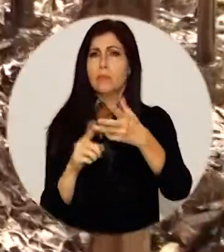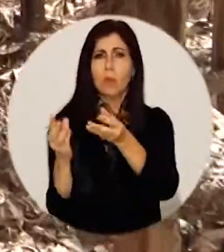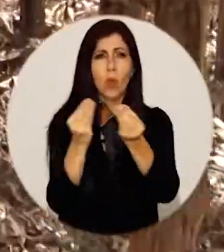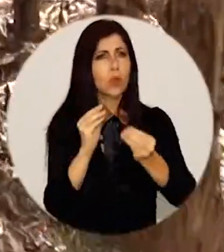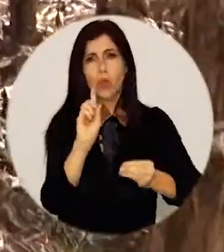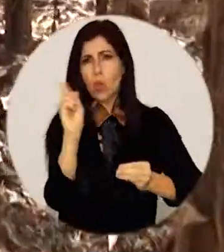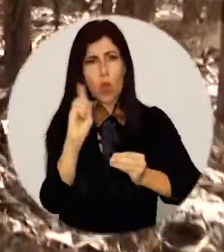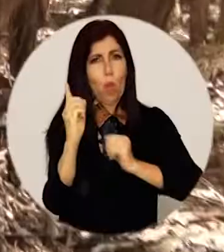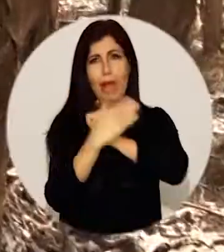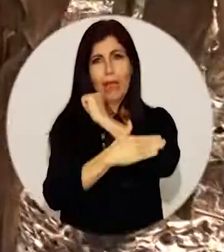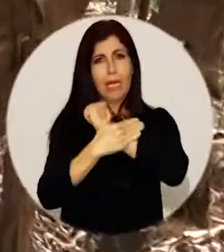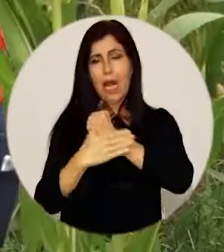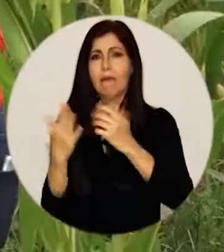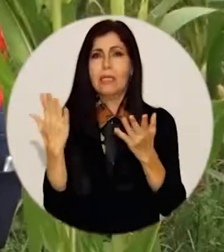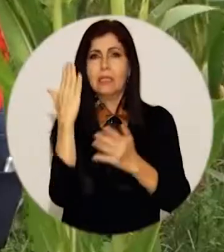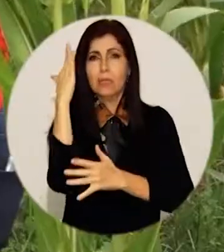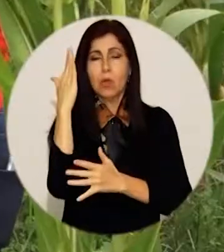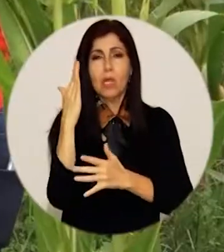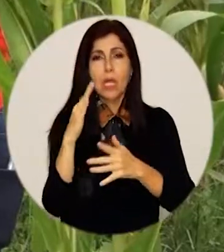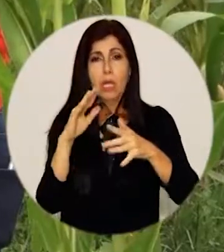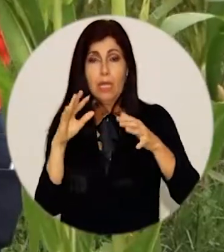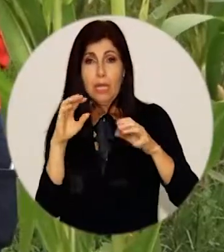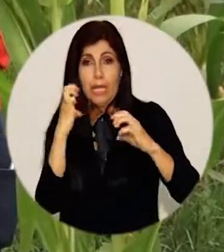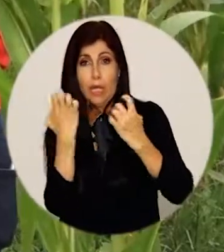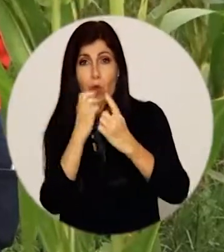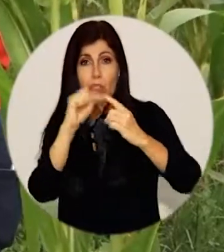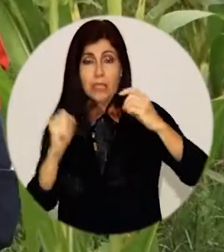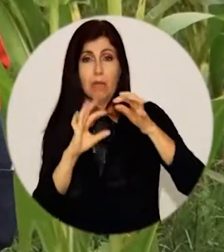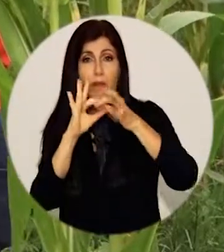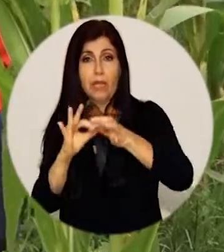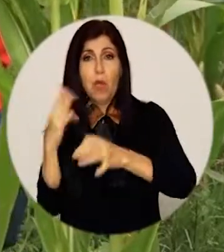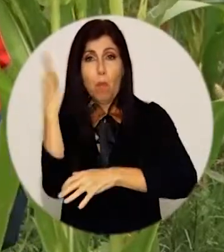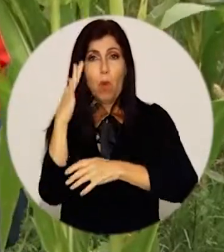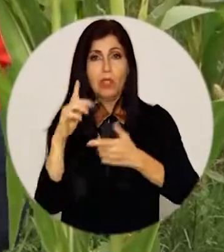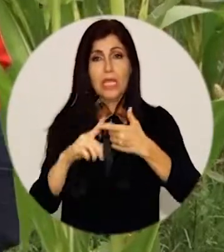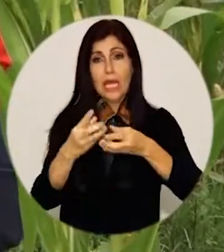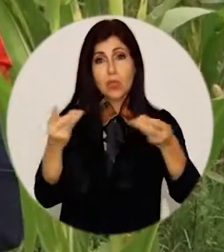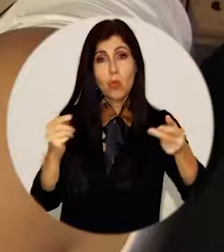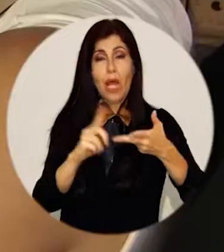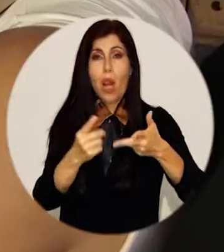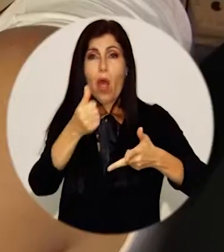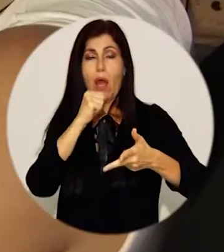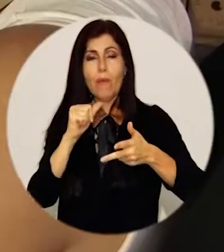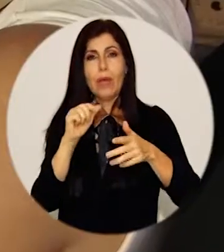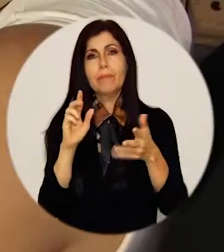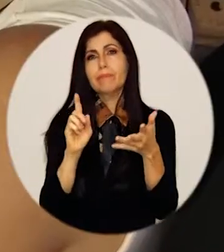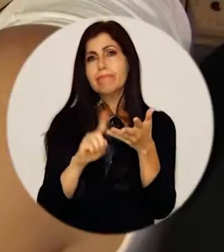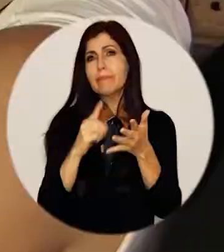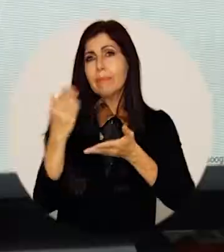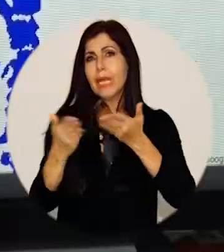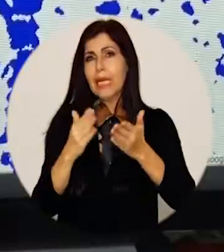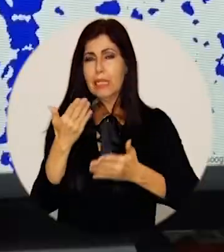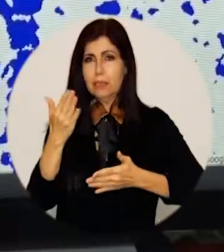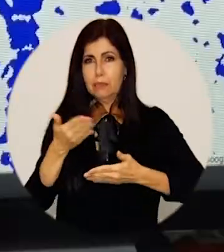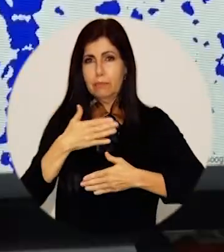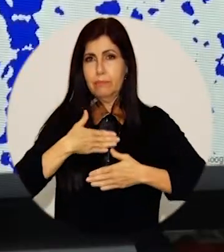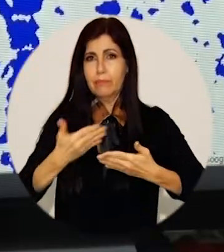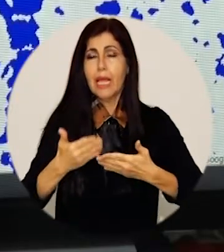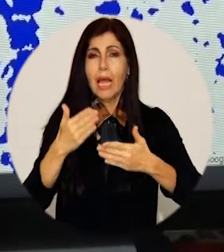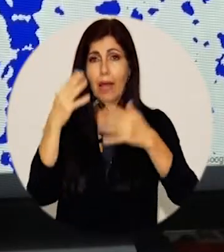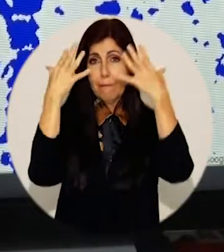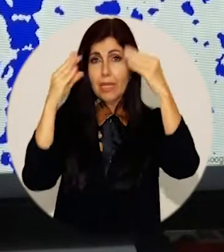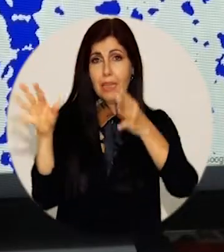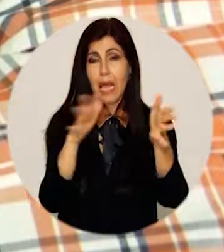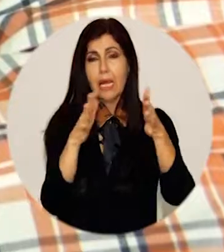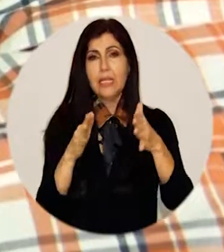productos no maderables del bosque, relación ecosistema de bosque, suelo, agua, bienes y servicios ambientales,